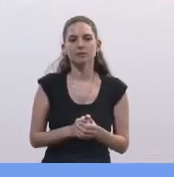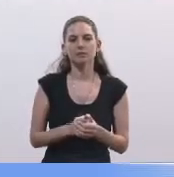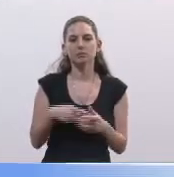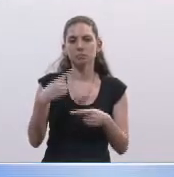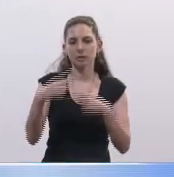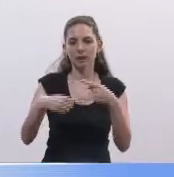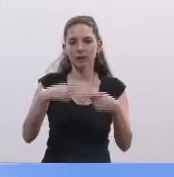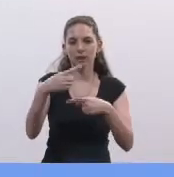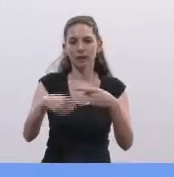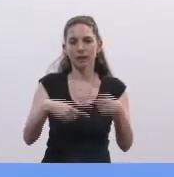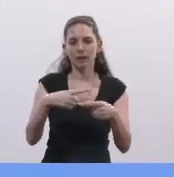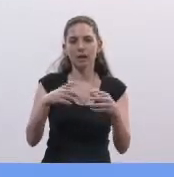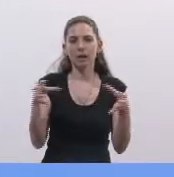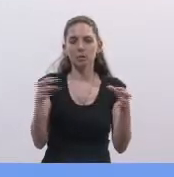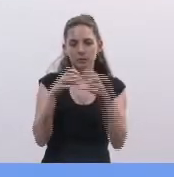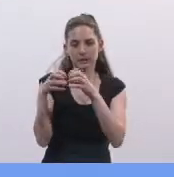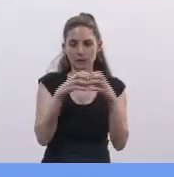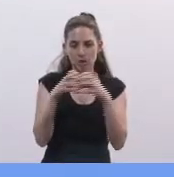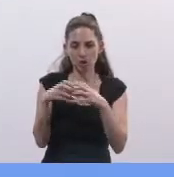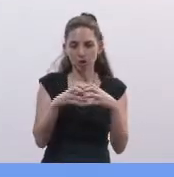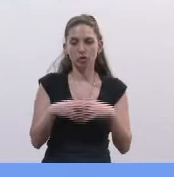en el transcurso de la sesión,